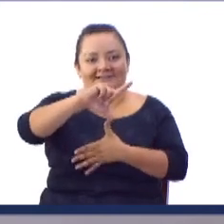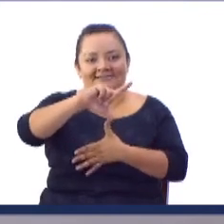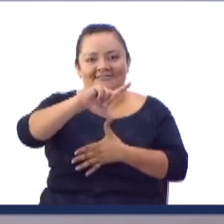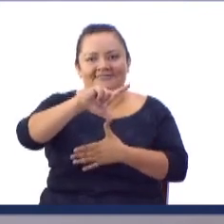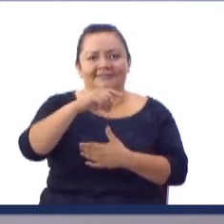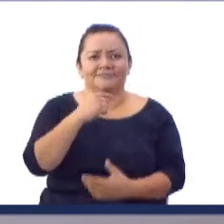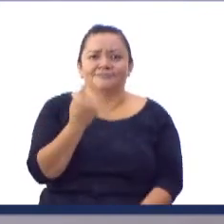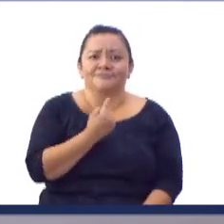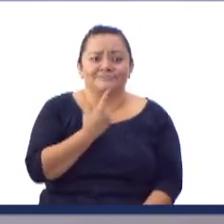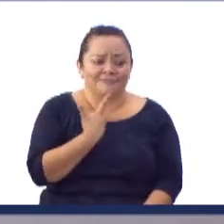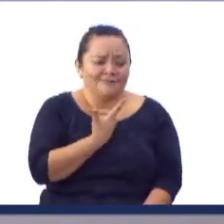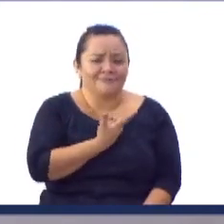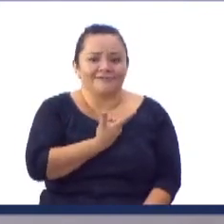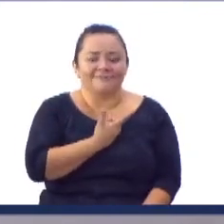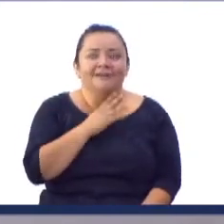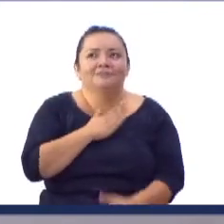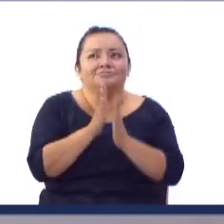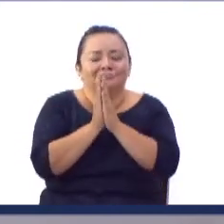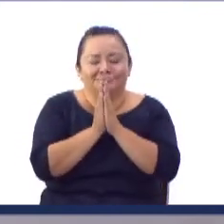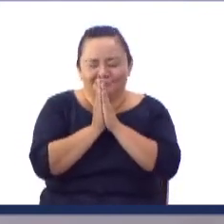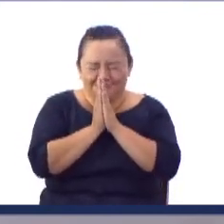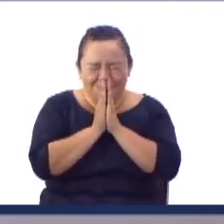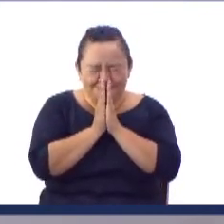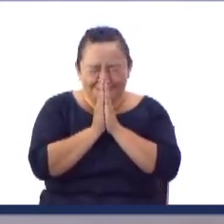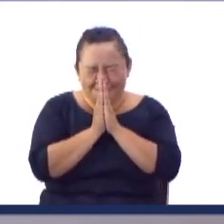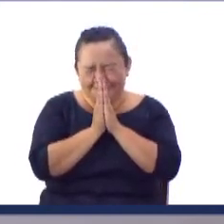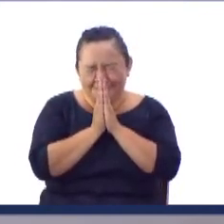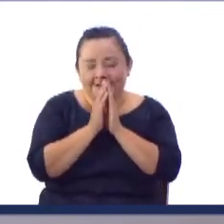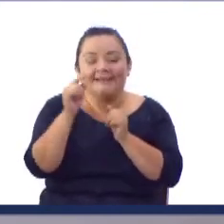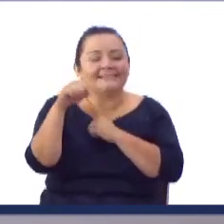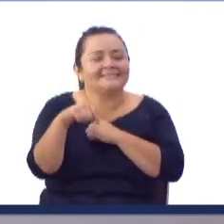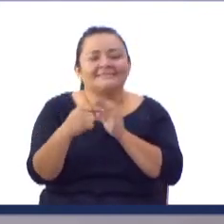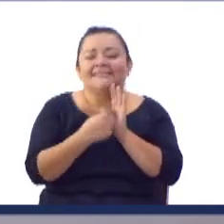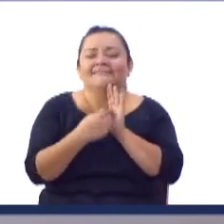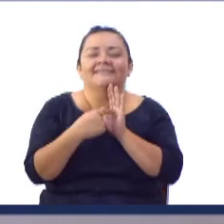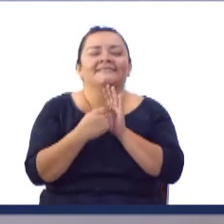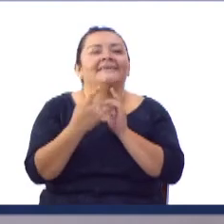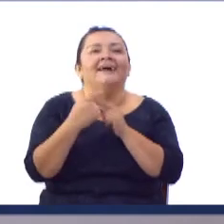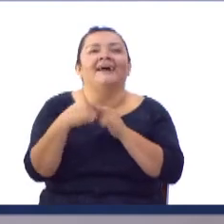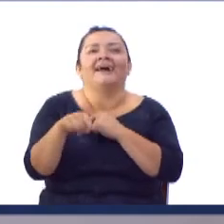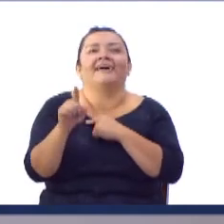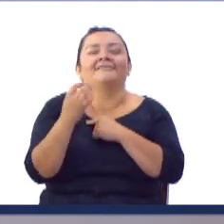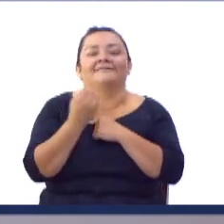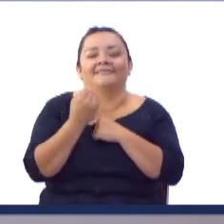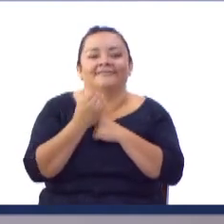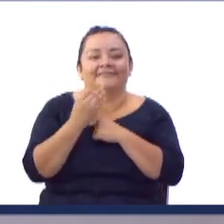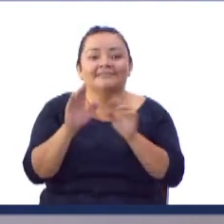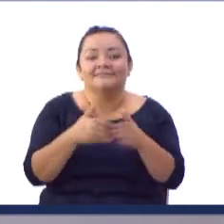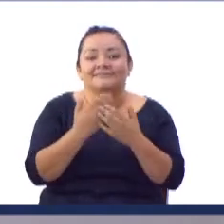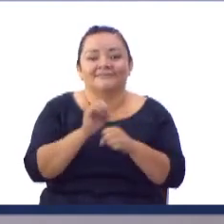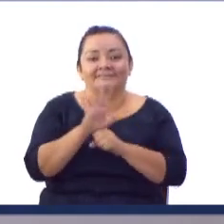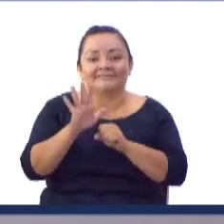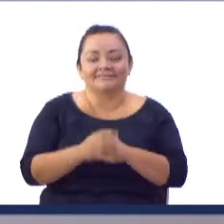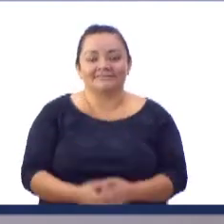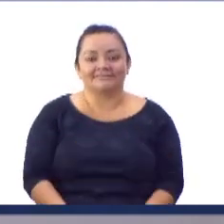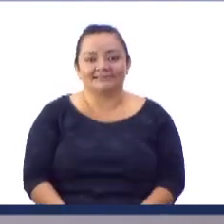señor por favor invicto verdad como alguien dijo por ahí aunque sea estábamos hasta la final ver